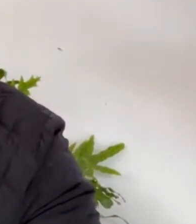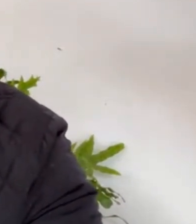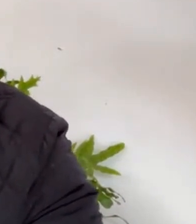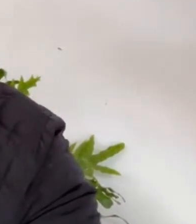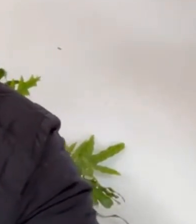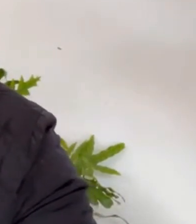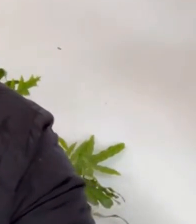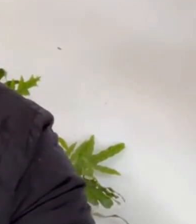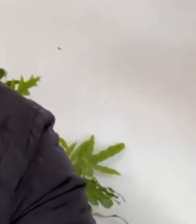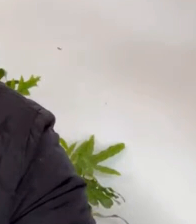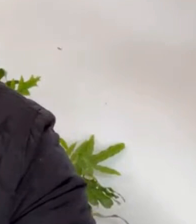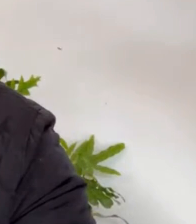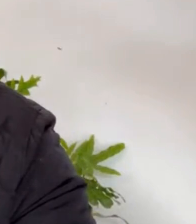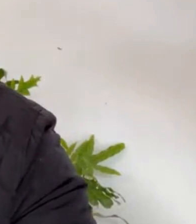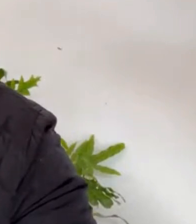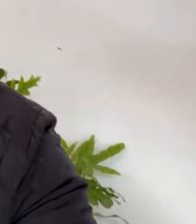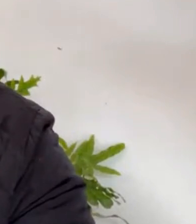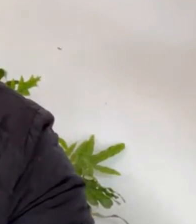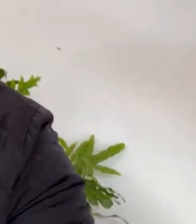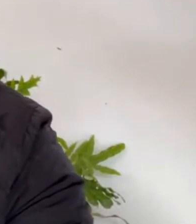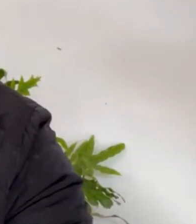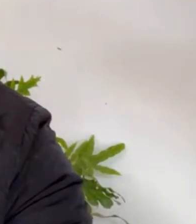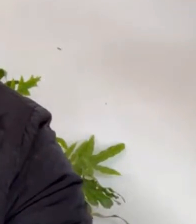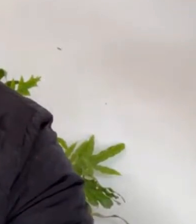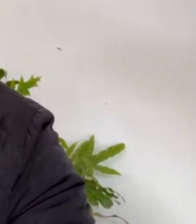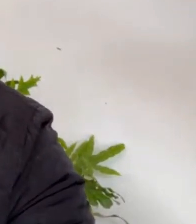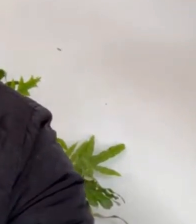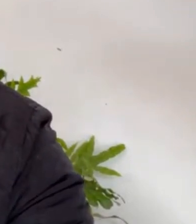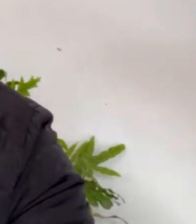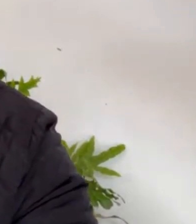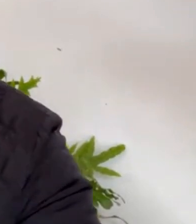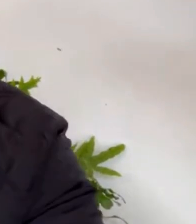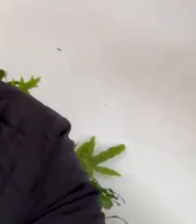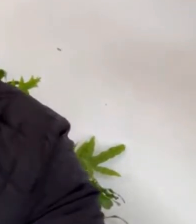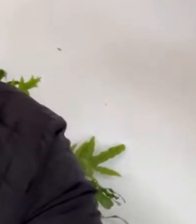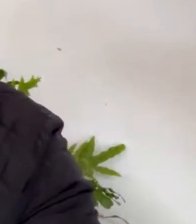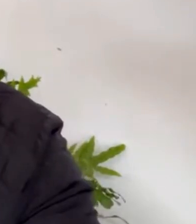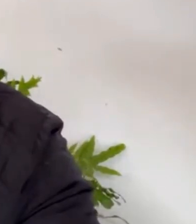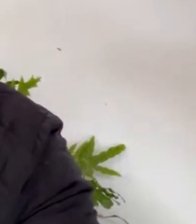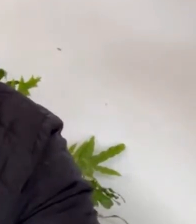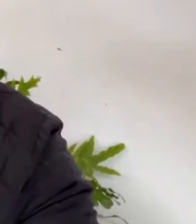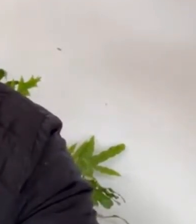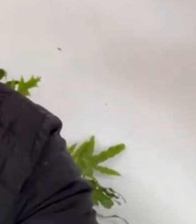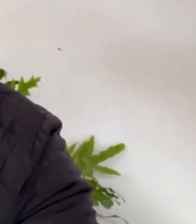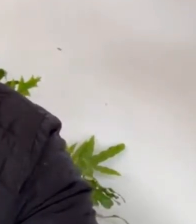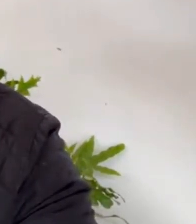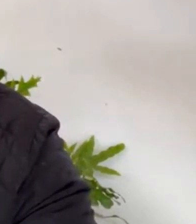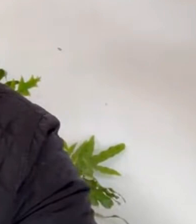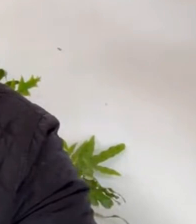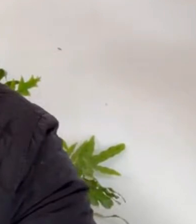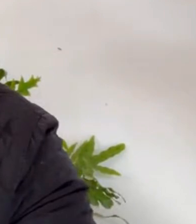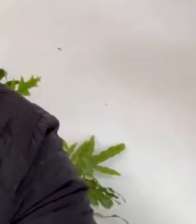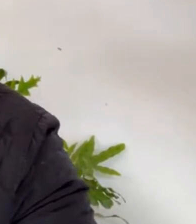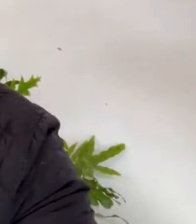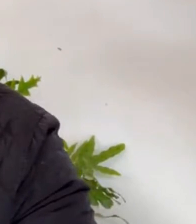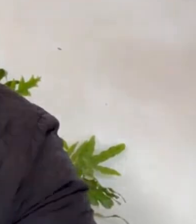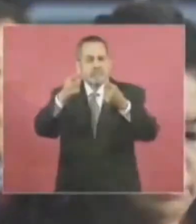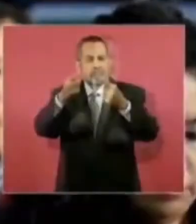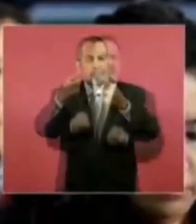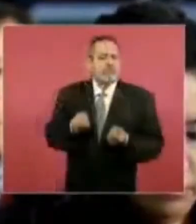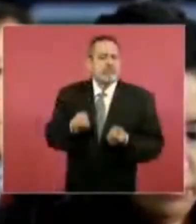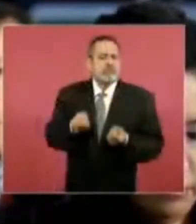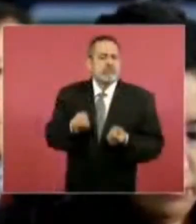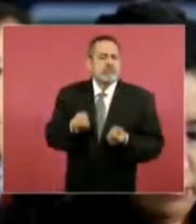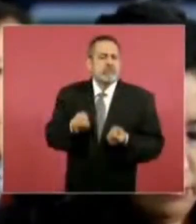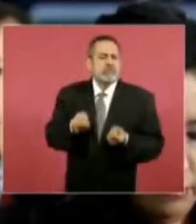que salga la verdad, o aquellos que quieren imponer la verdad, porque la señora dice, la señora Reinaide Ramírez, la